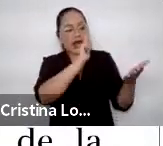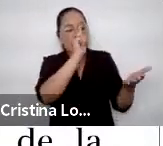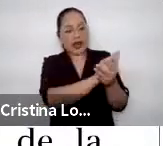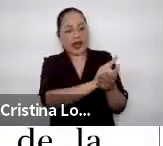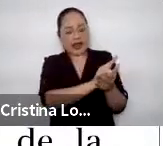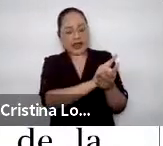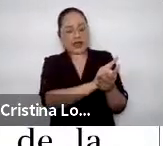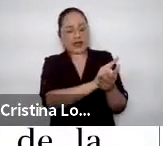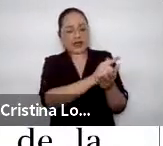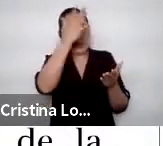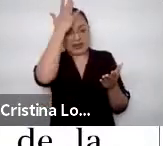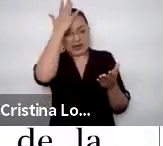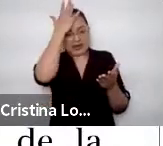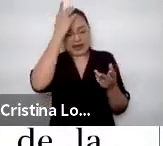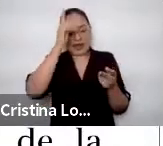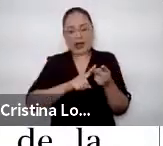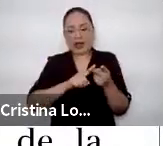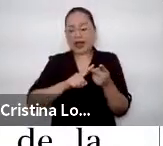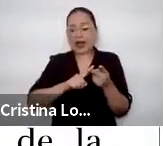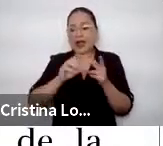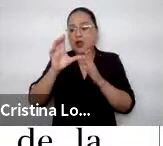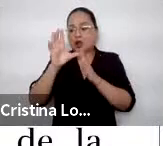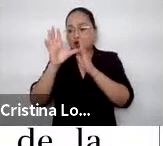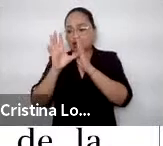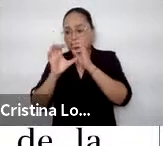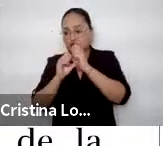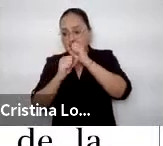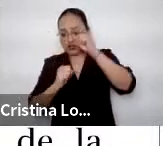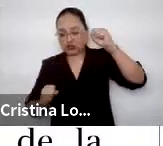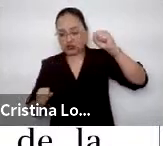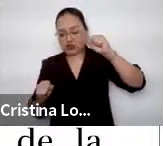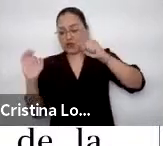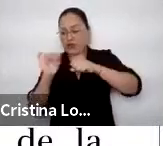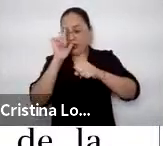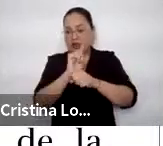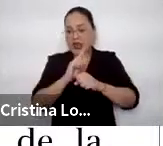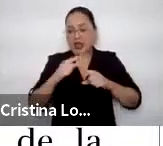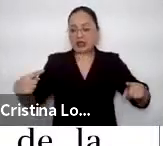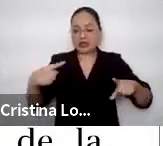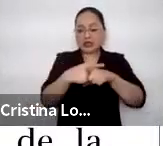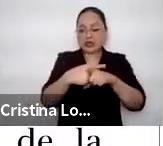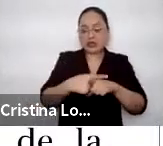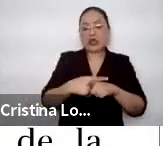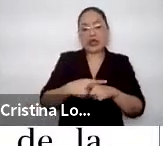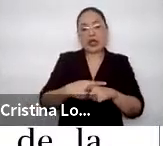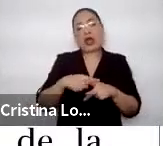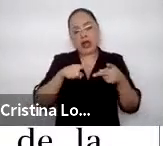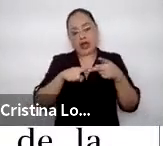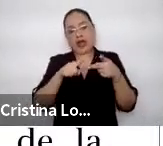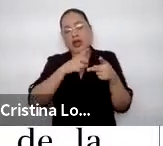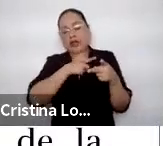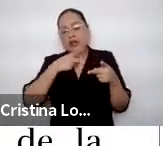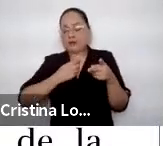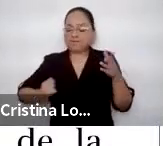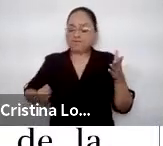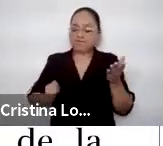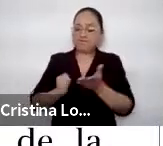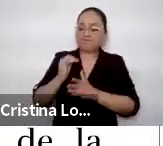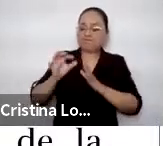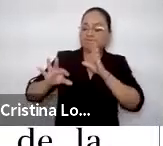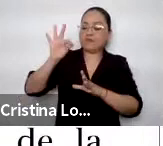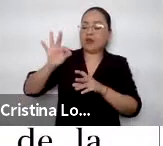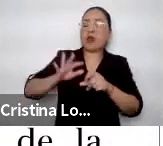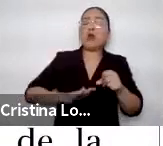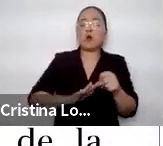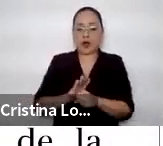carácter general y la Constitución Federal. En ambos casos, las razones que justifiquen